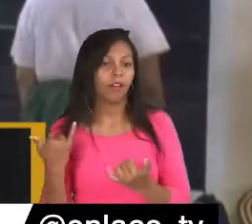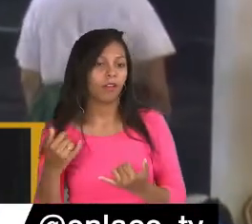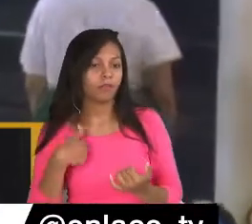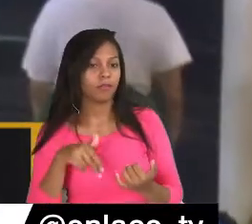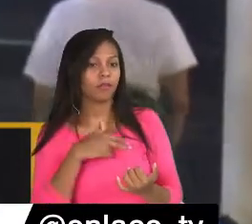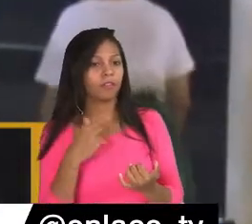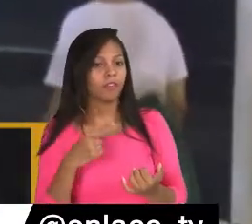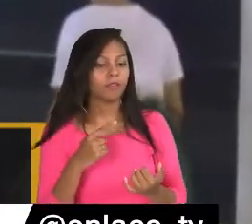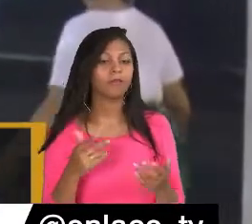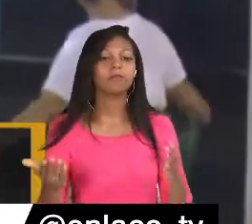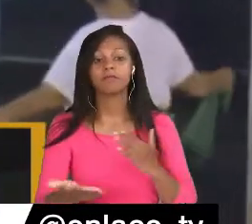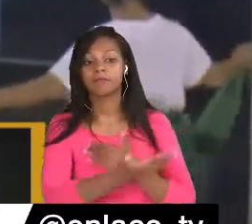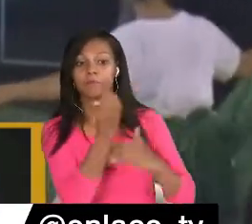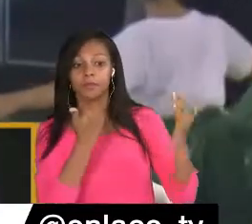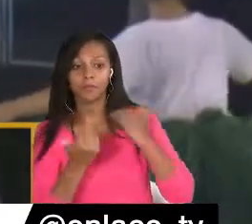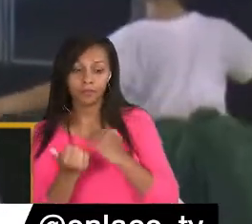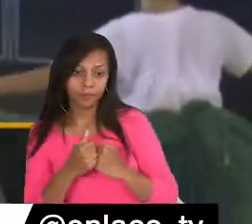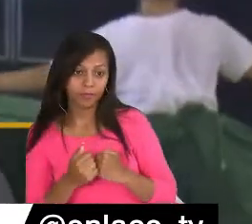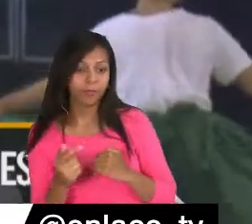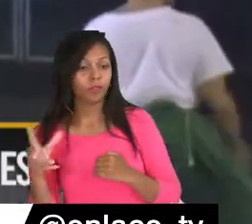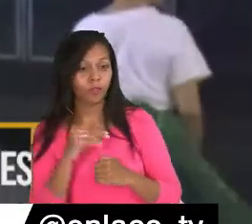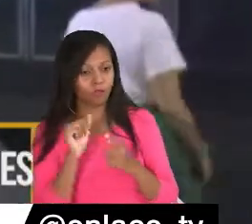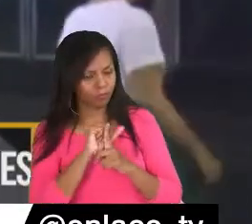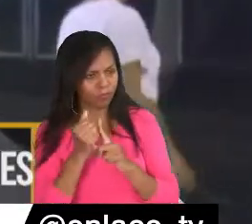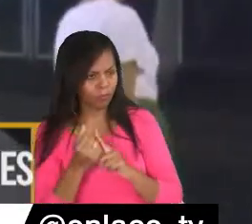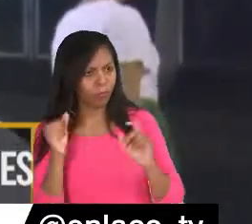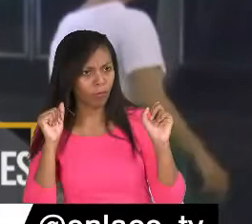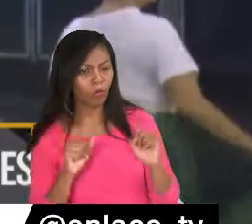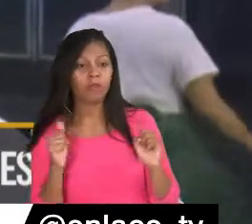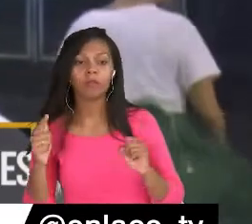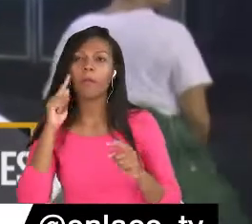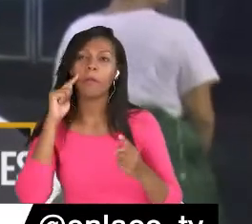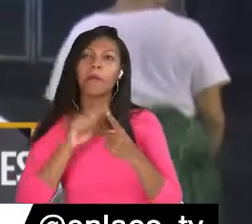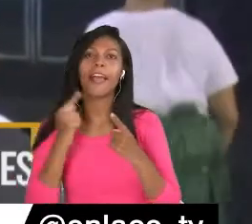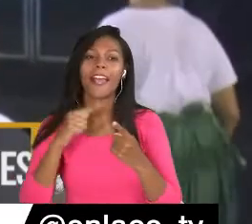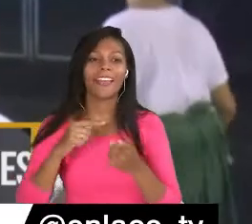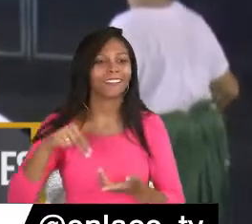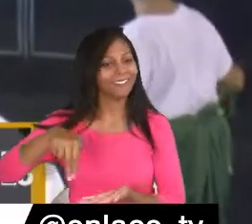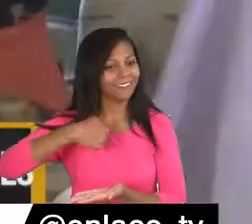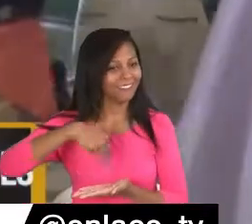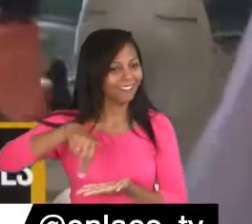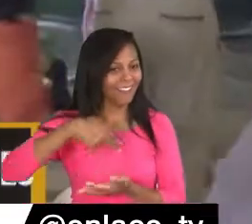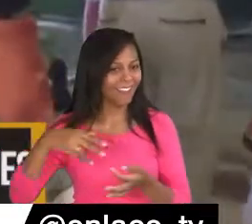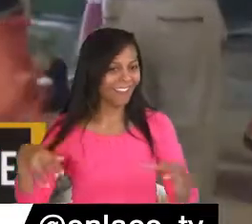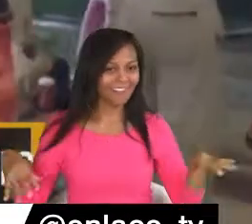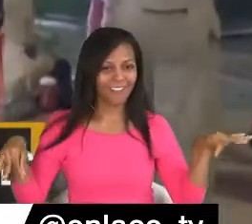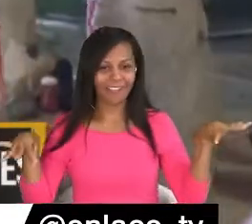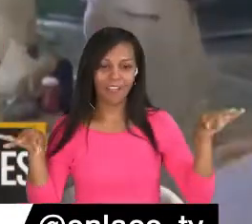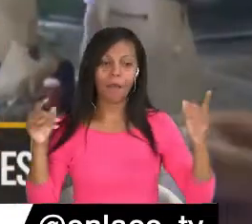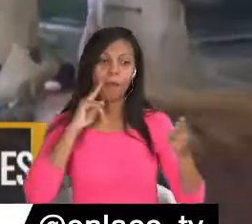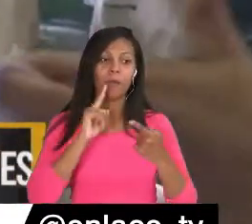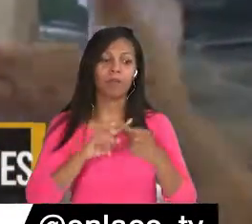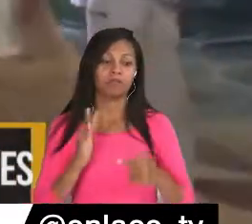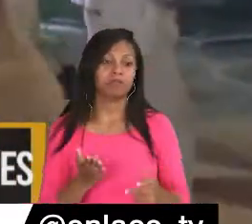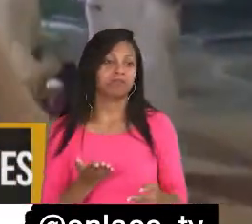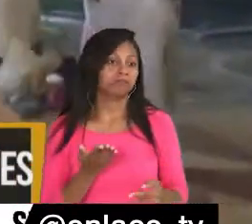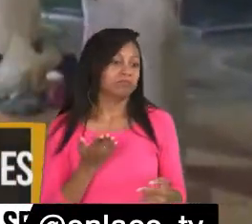participación social con un enfoque de cuidado a través de la estrategia de la danza en aras de mejorar la calidad de vida. Ya son 9 años de